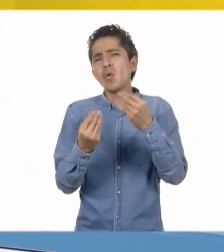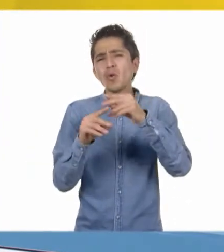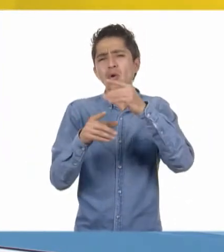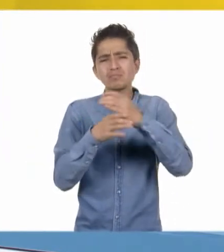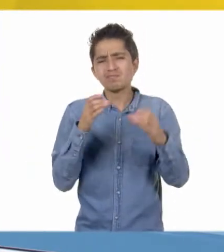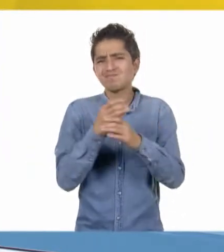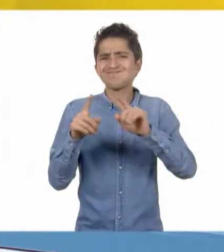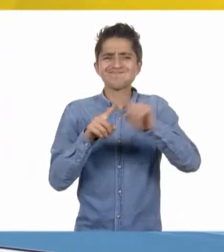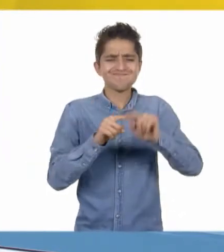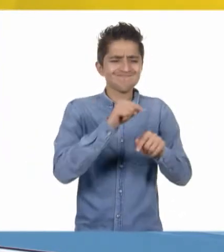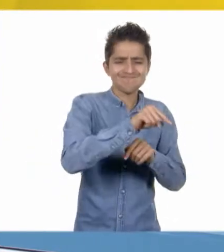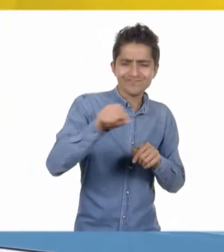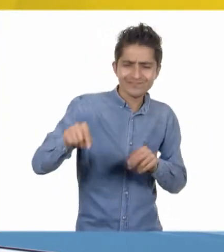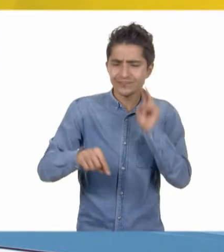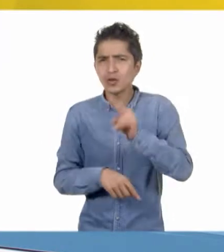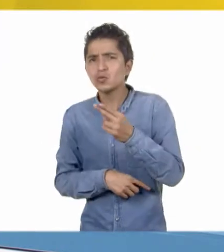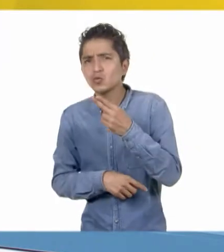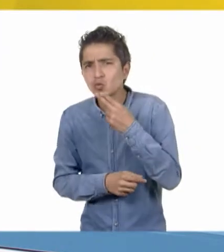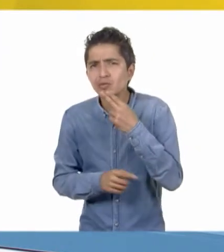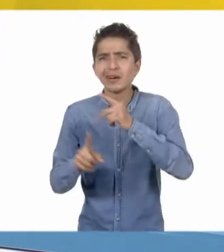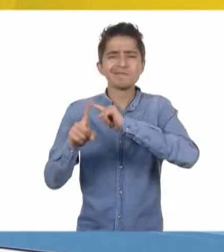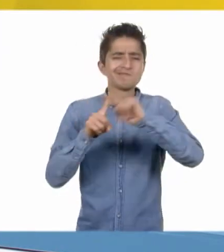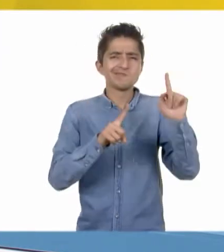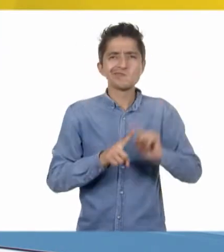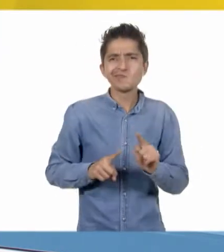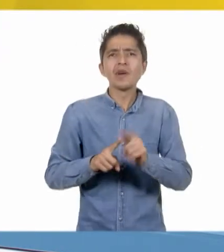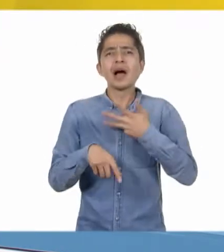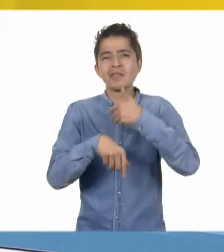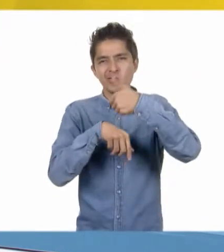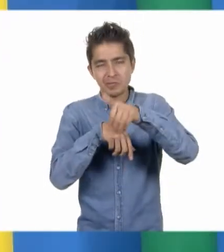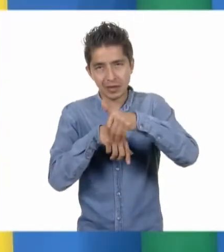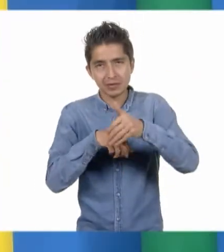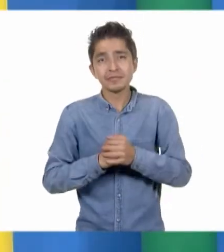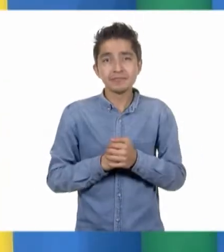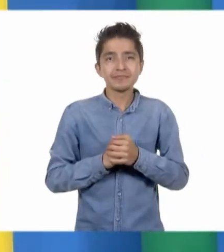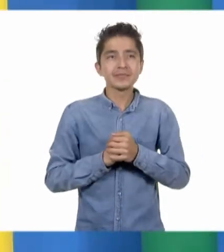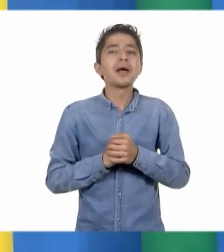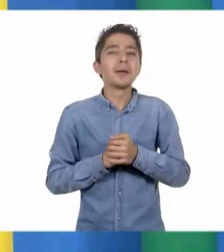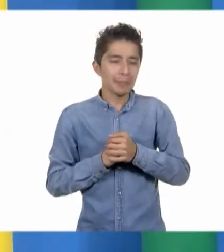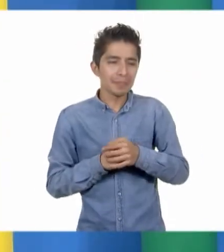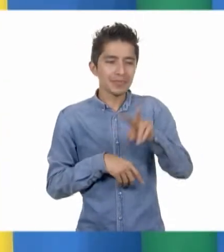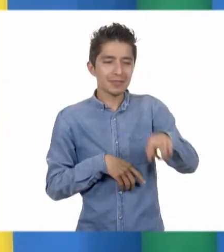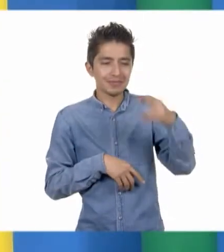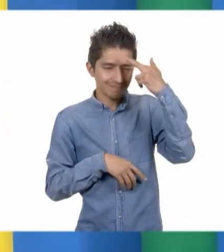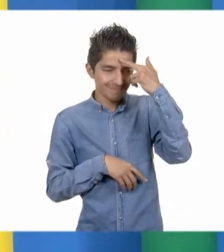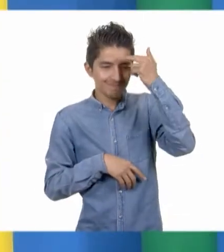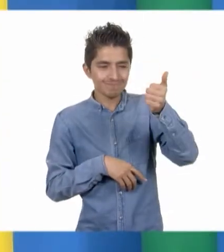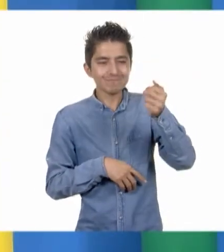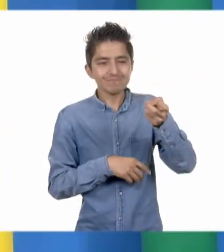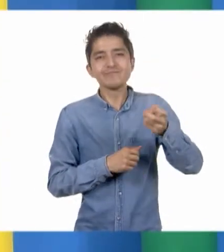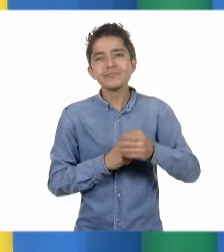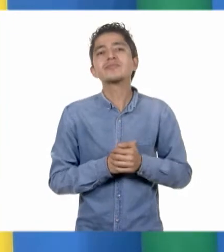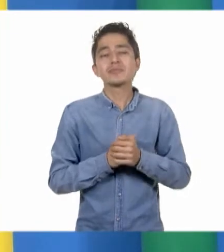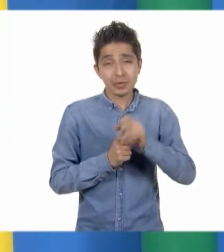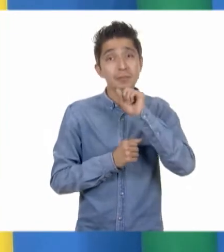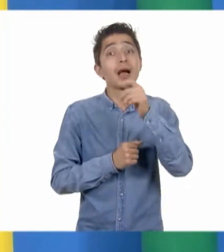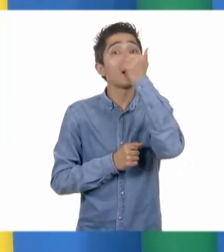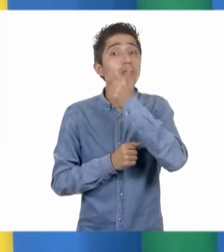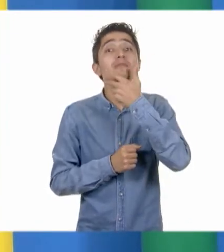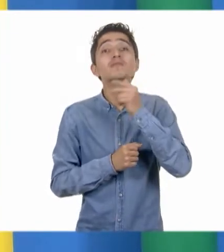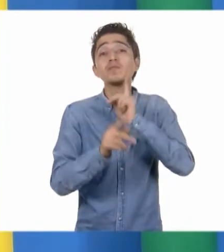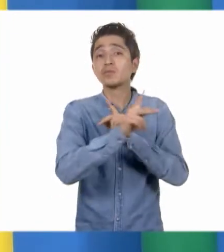pueden ilustrar la utilidad de los diferentes tipos de números. Es totalmente cierto. Pero también nuestros alumnos y